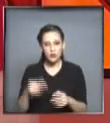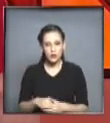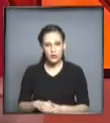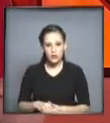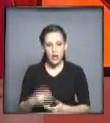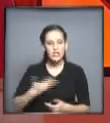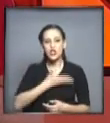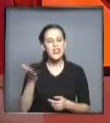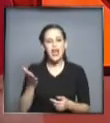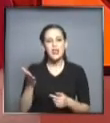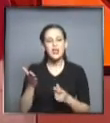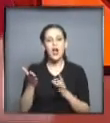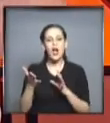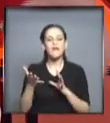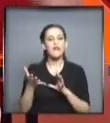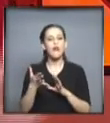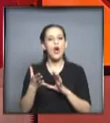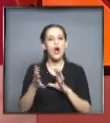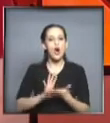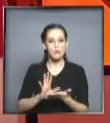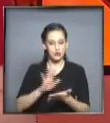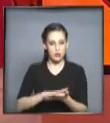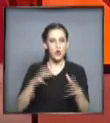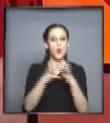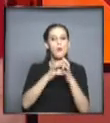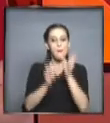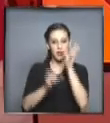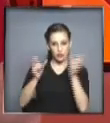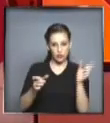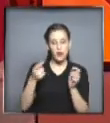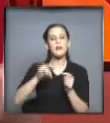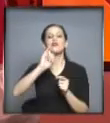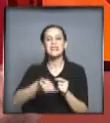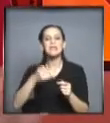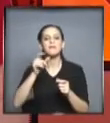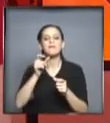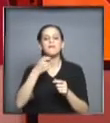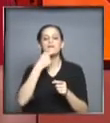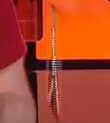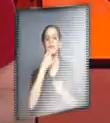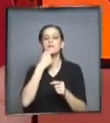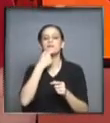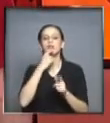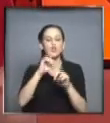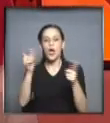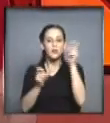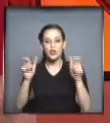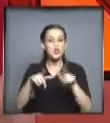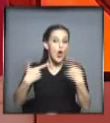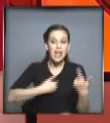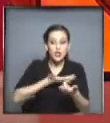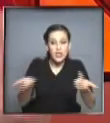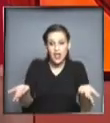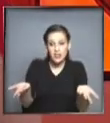La sociedad es una forma de hablar de un conjunto de personas, pero sin los individuos no hay sociedad. Está bien. Los que tienen los derechos son los